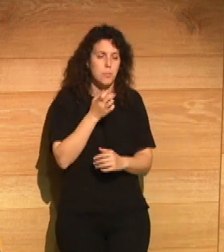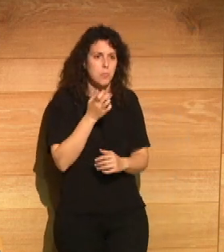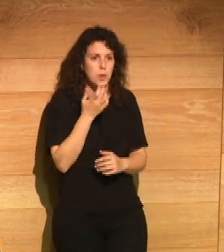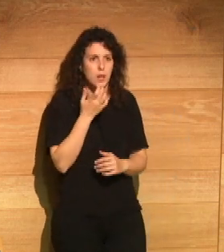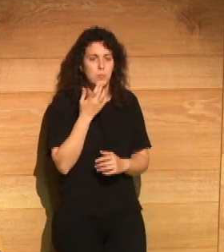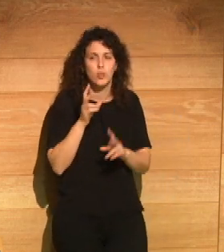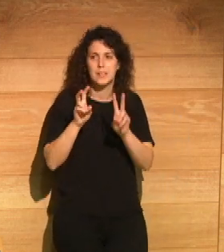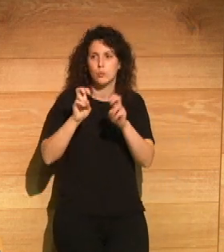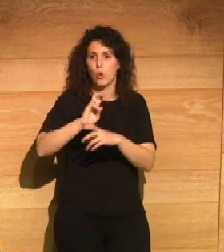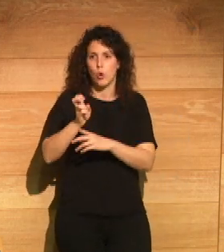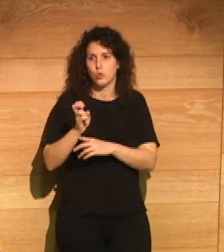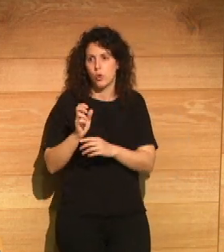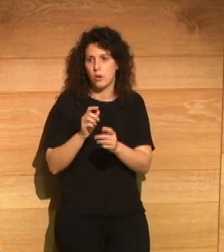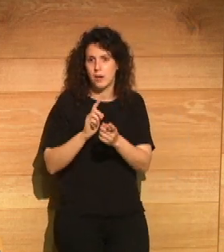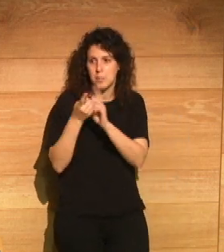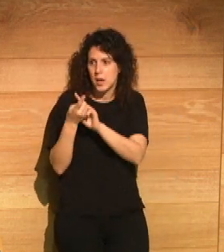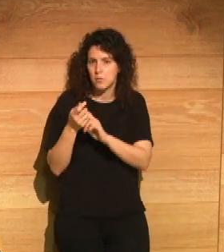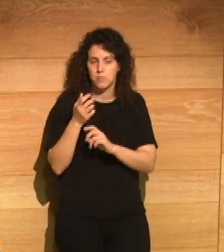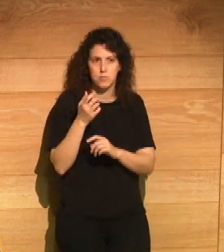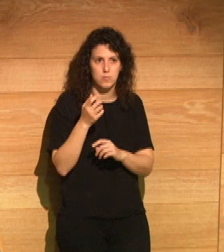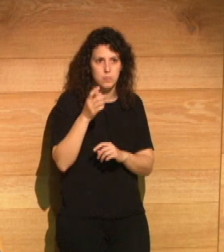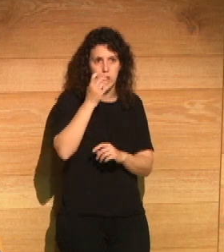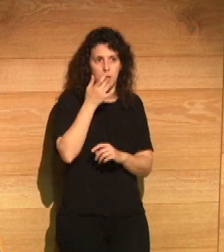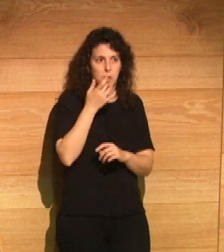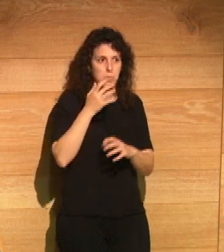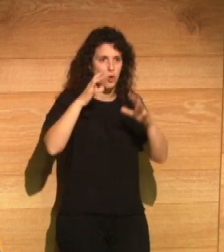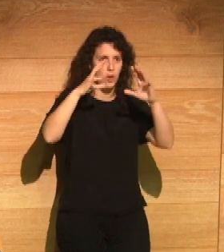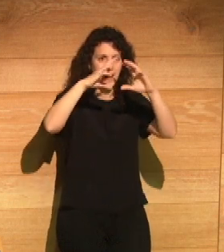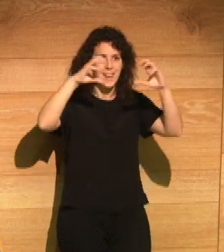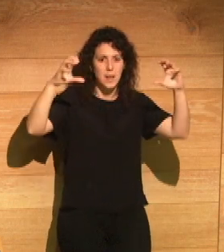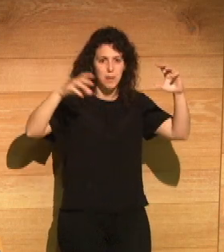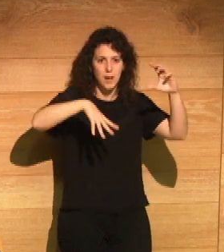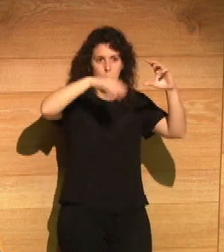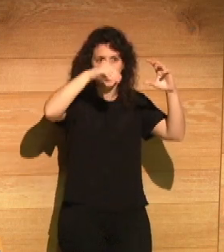qué otro título ponerle, ¿no? Como Niebla en la montaña, no sé, no.